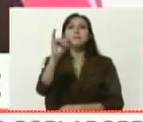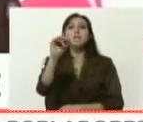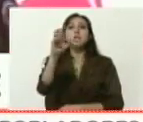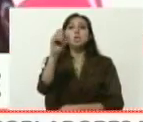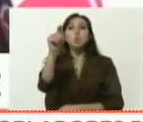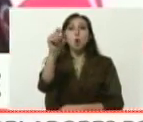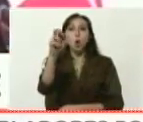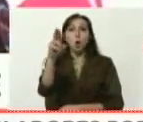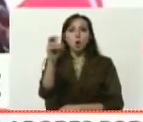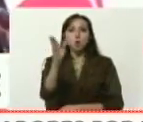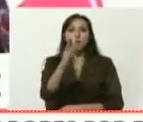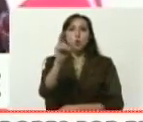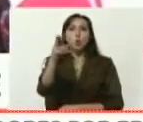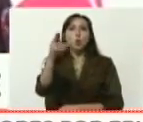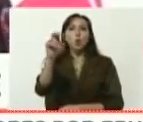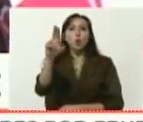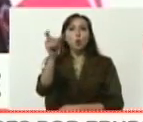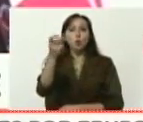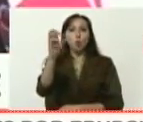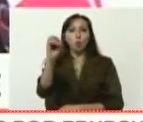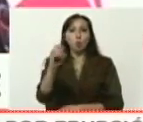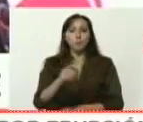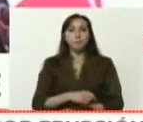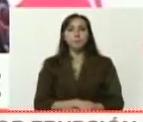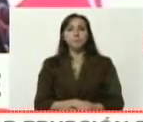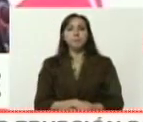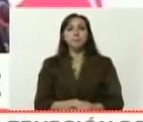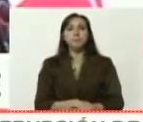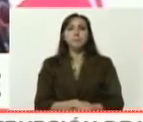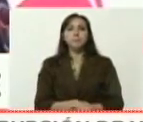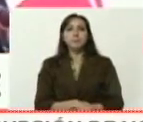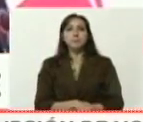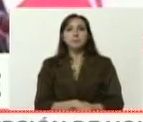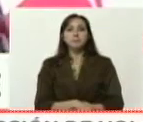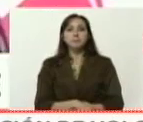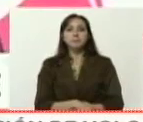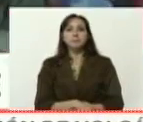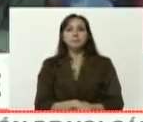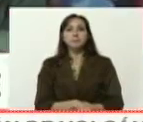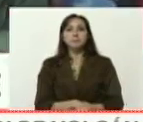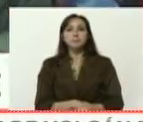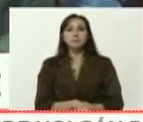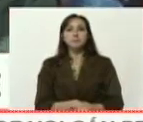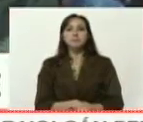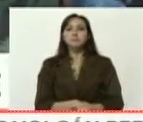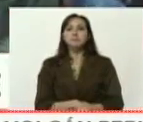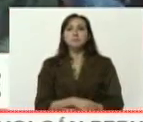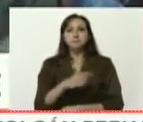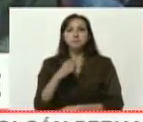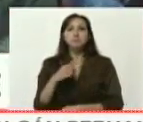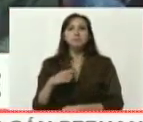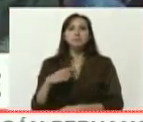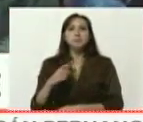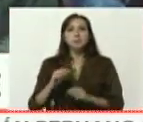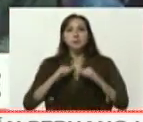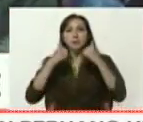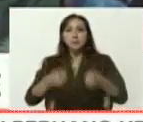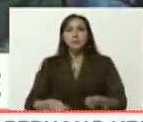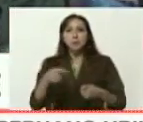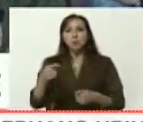el oscurantismo. Así es que después vino el surgimiento del general del pueblo